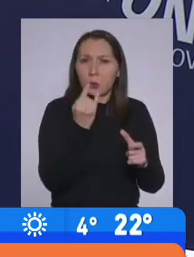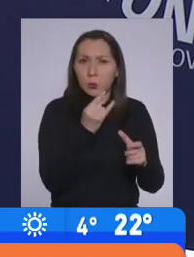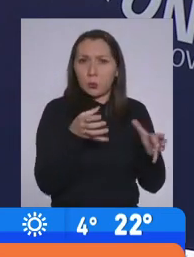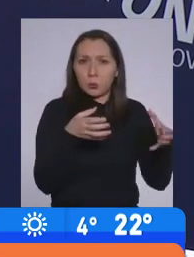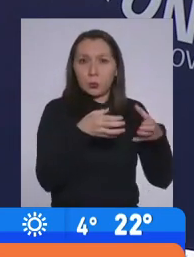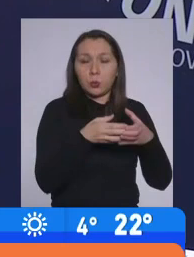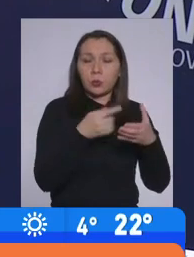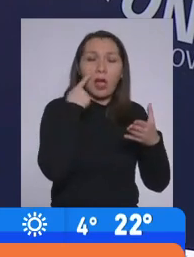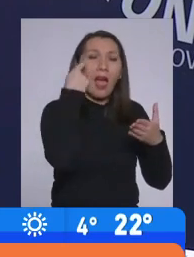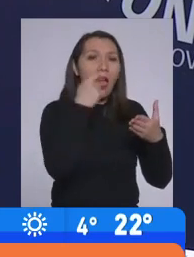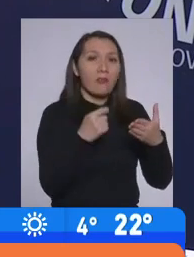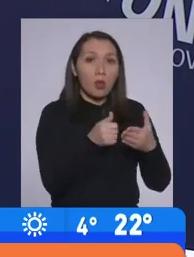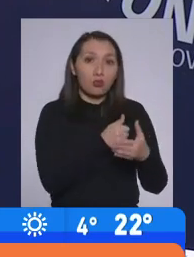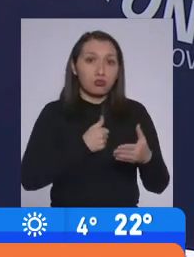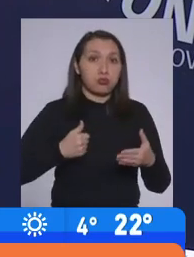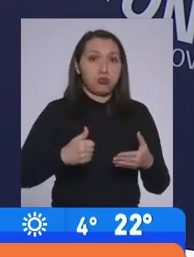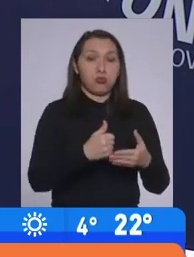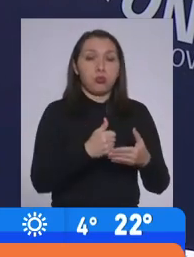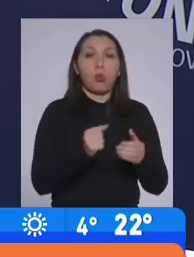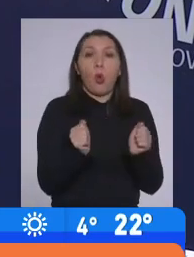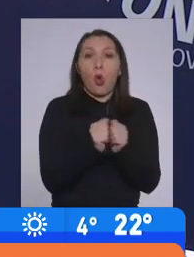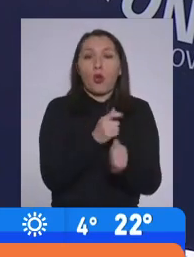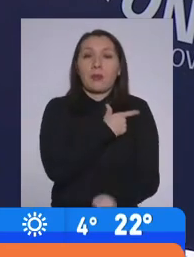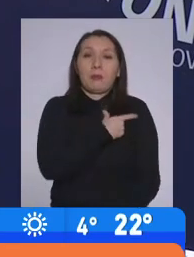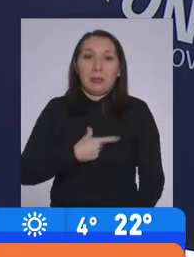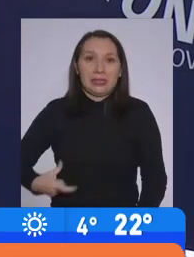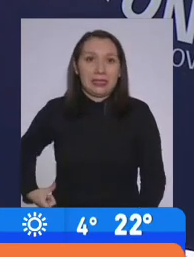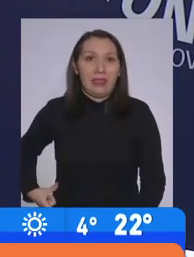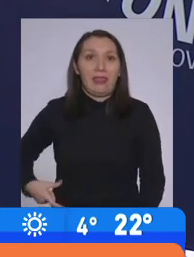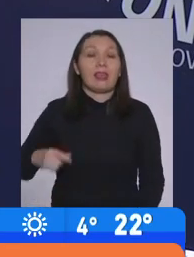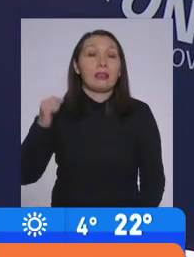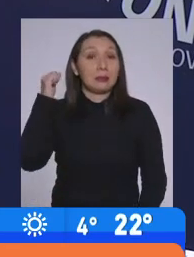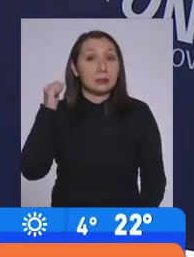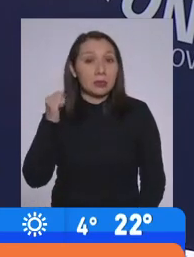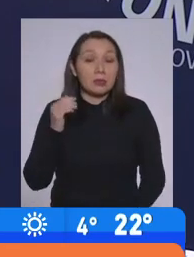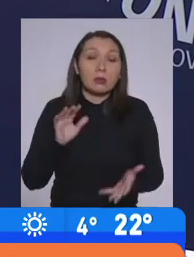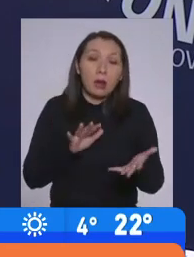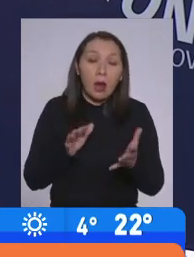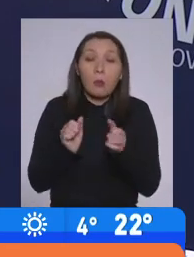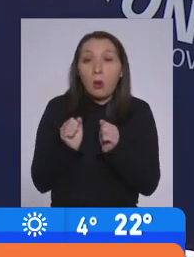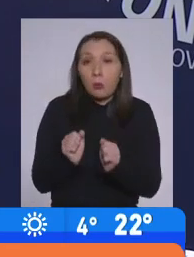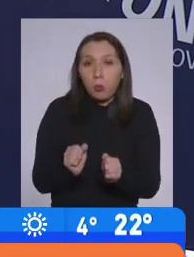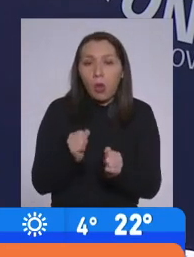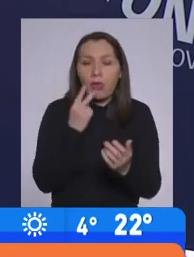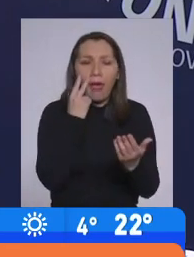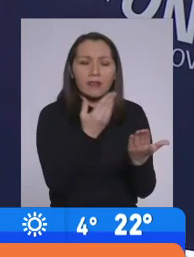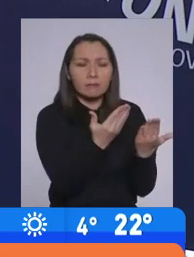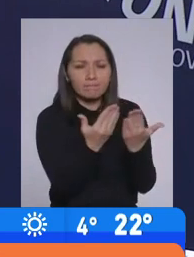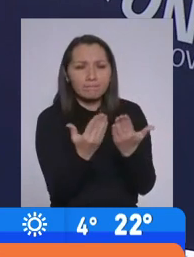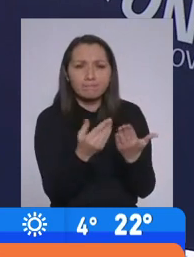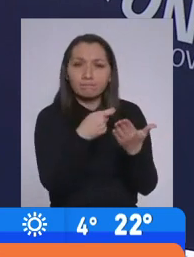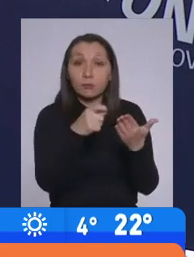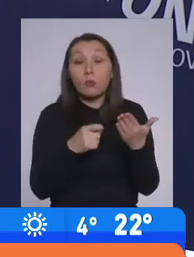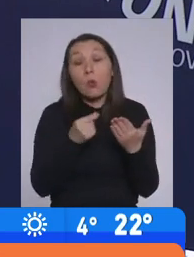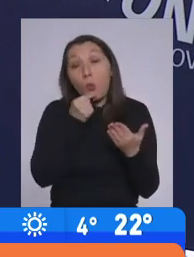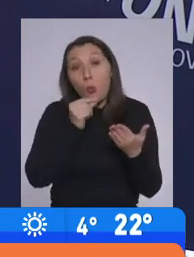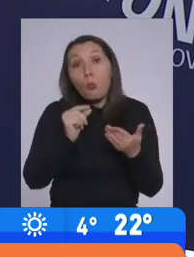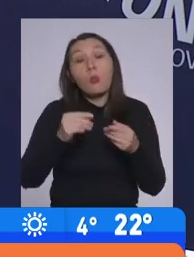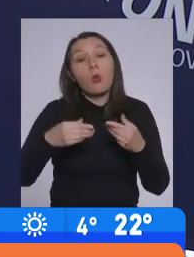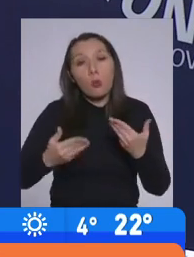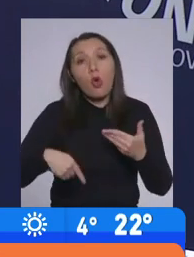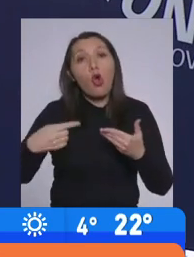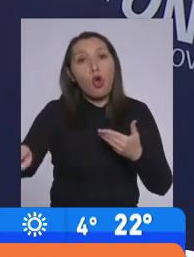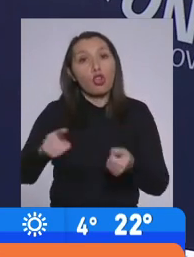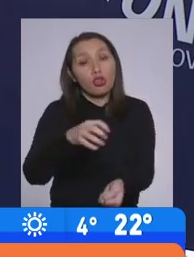evaluamos donde estamos todos con el presidente de la república y probablemente podemos ver nuevas luces en otras